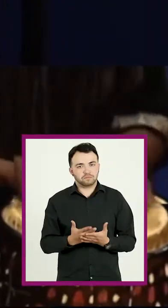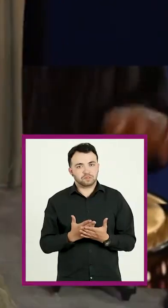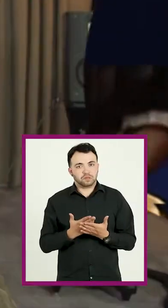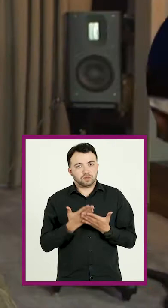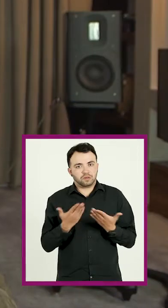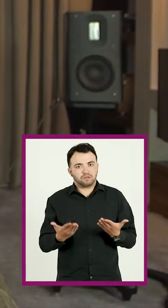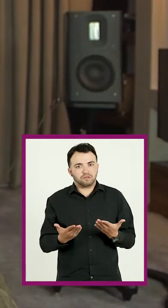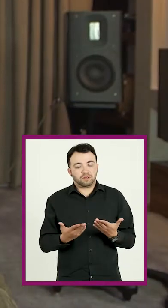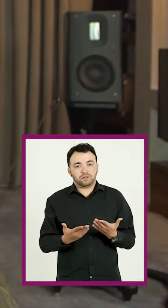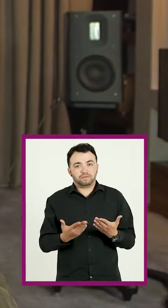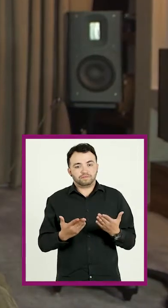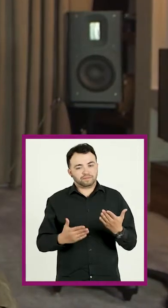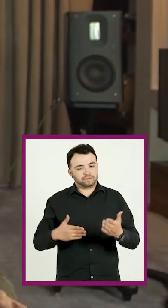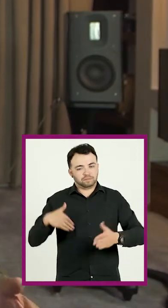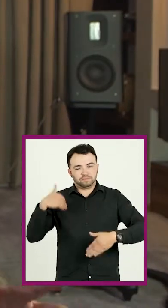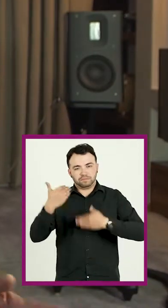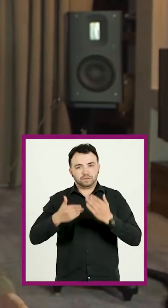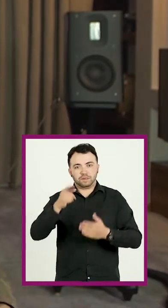Ahora demos un salto a